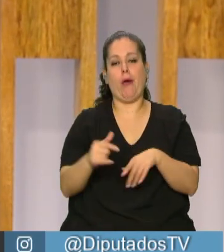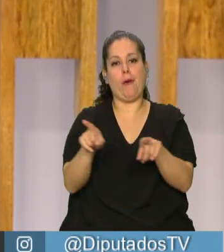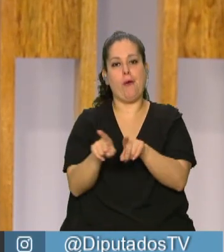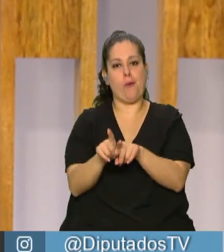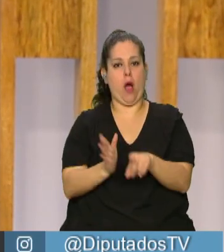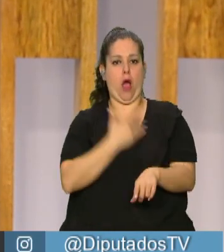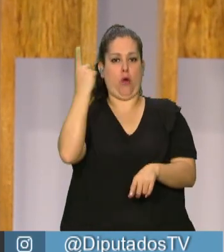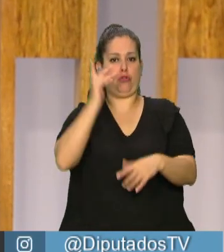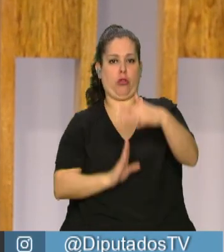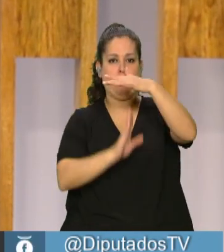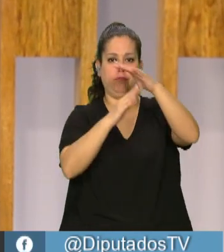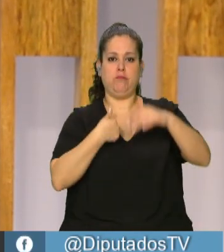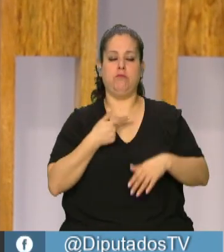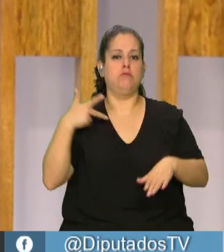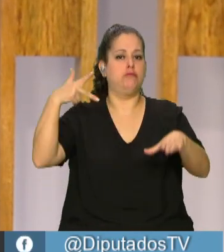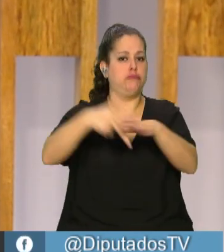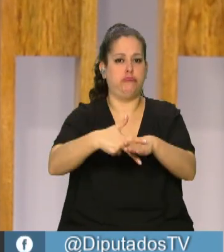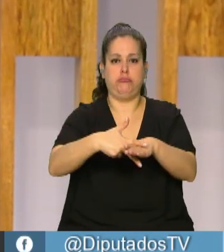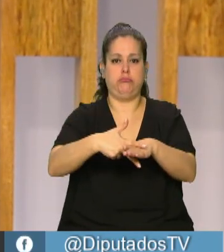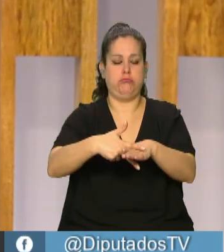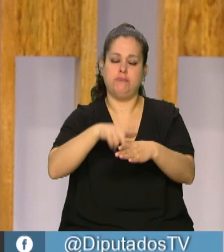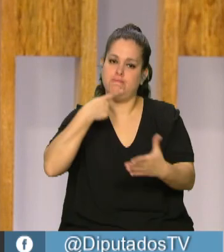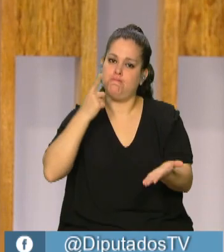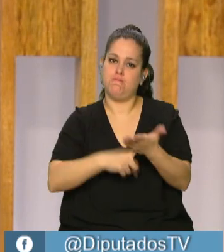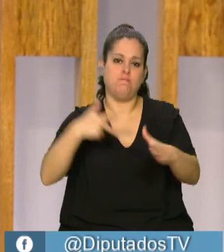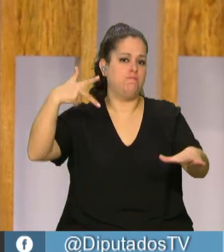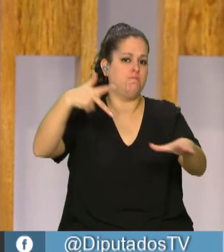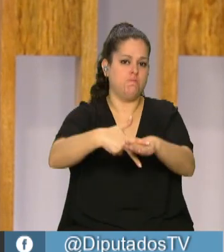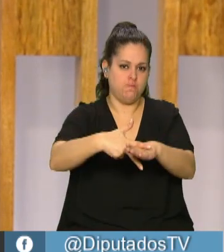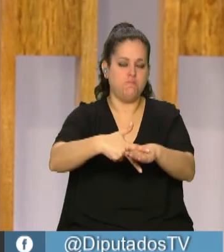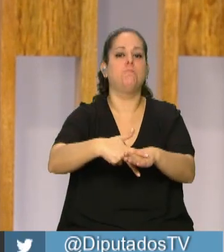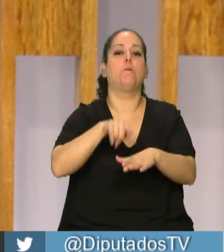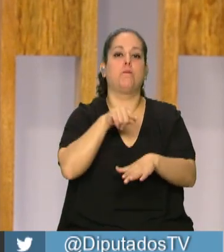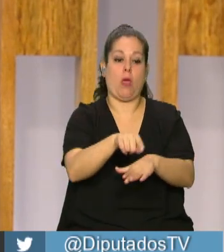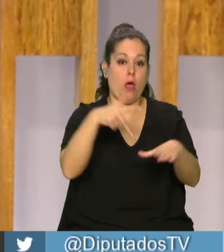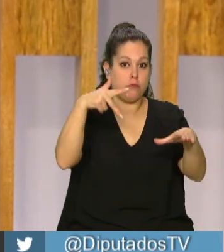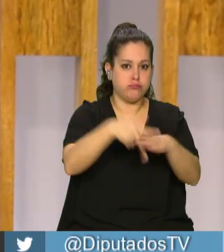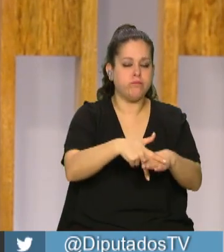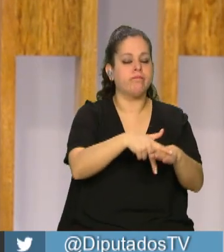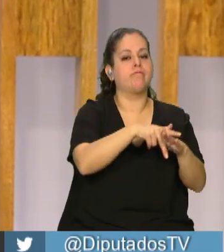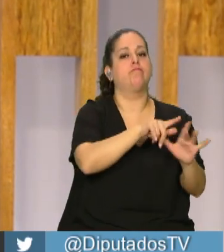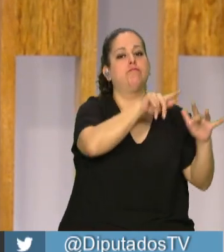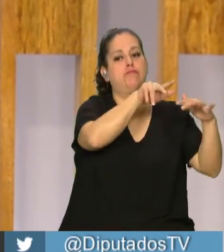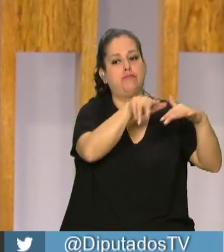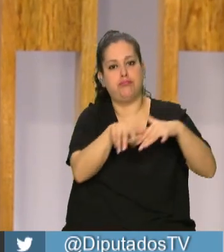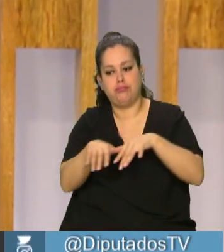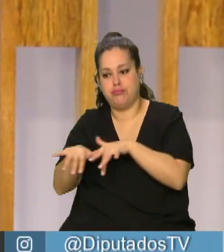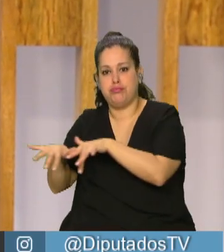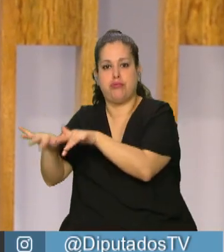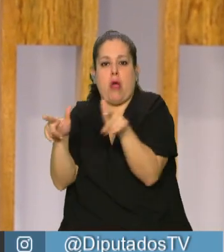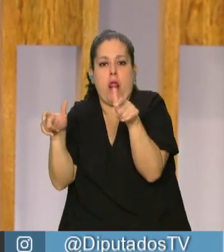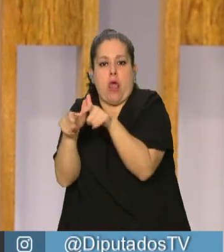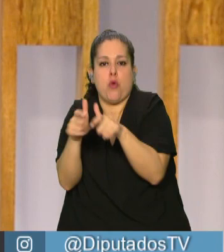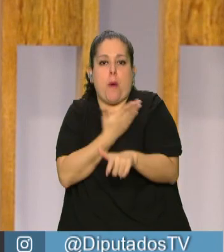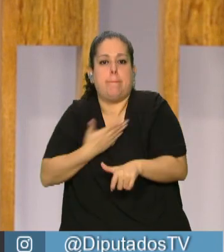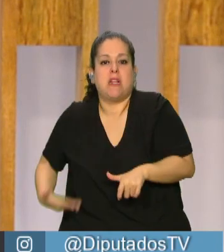autoridad para eso, algún cuarto intermedio de unos pocos minutos y llamar a una pequeña reunión de presidentes